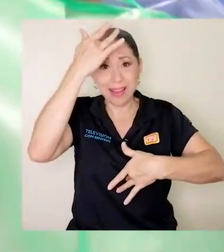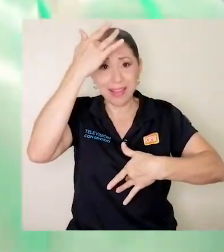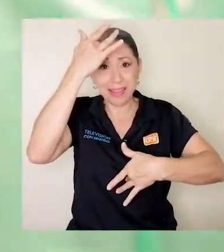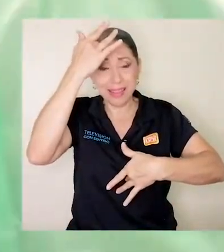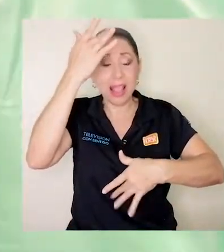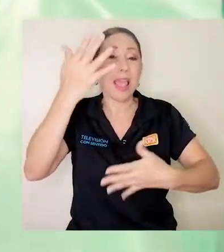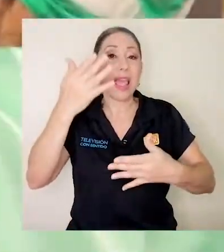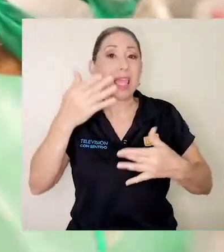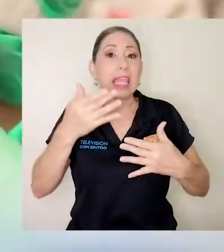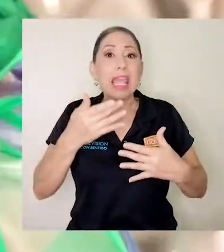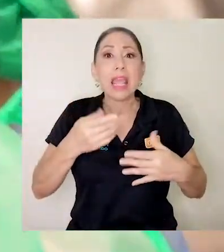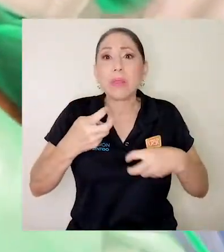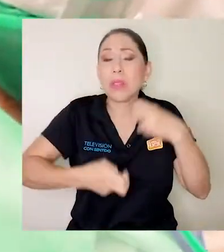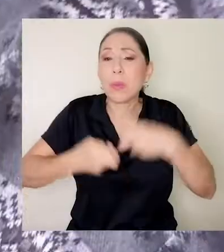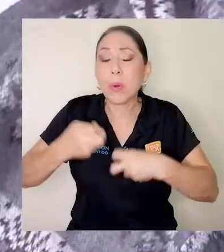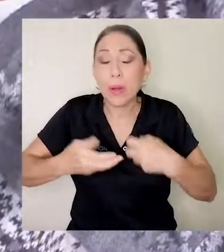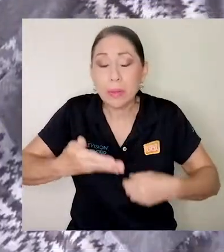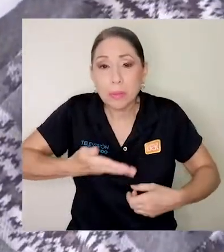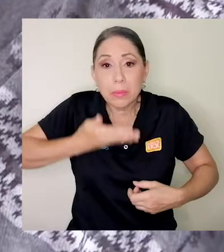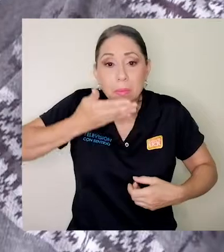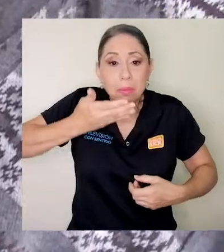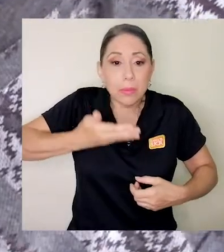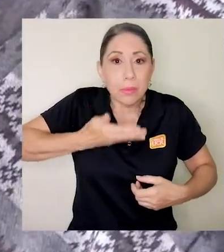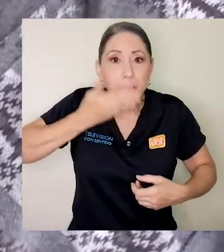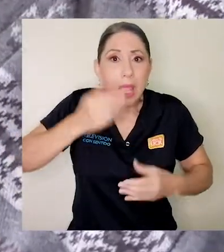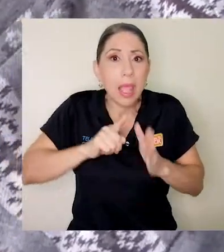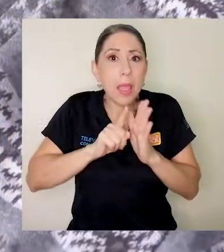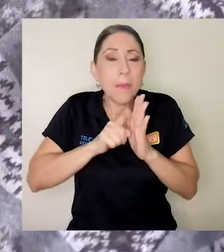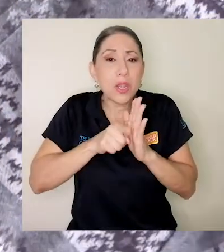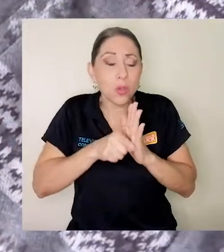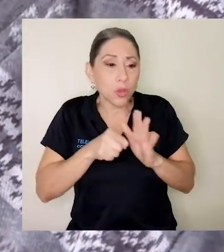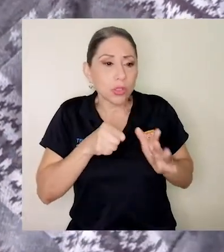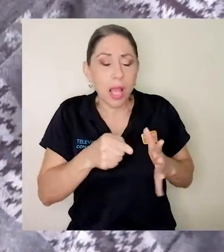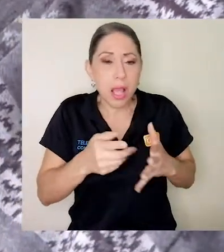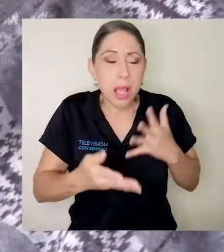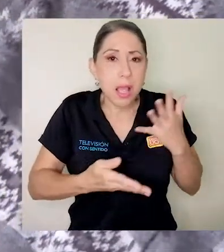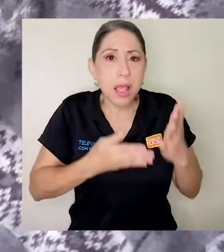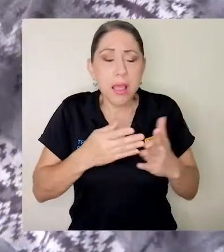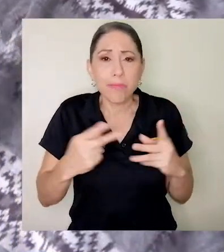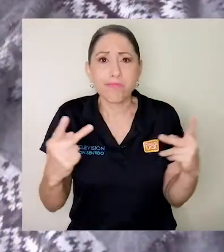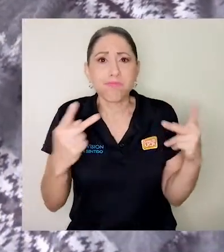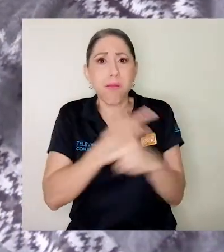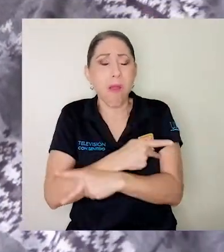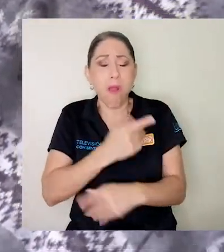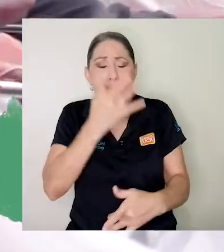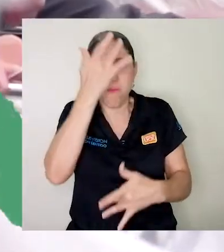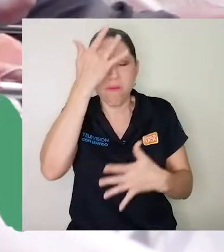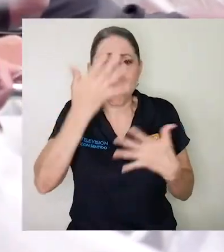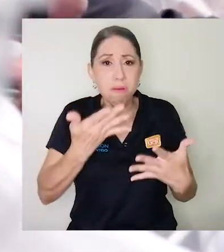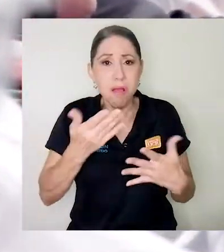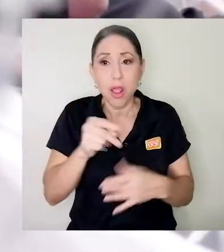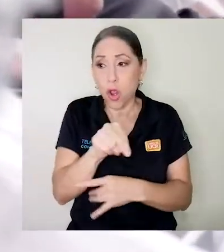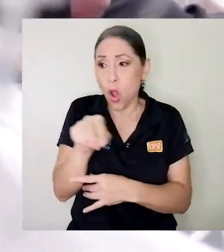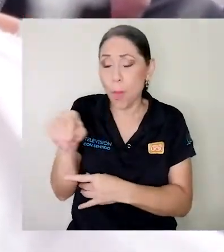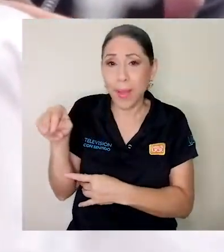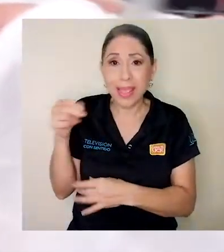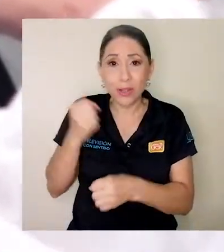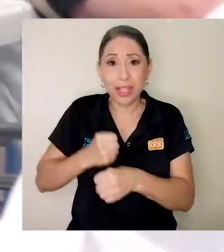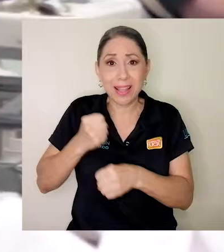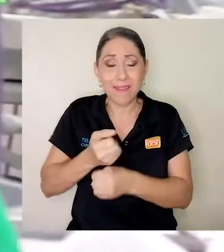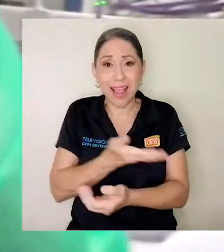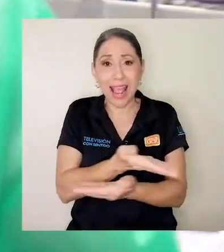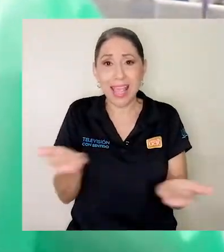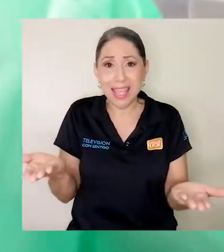en condición crónica que en cuestión de minutos cambia a condición delicada. Los compañeros que trabajan en